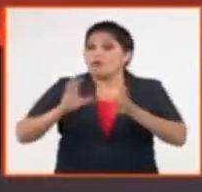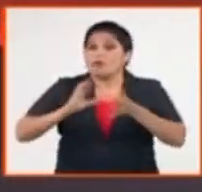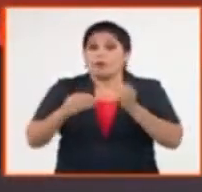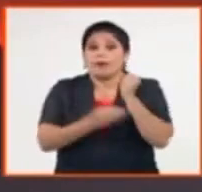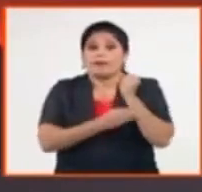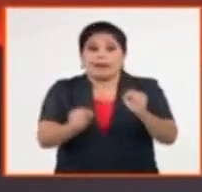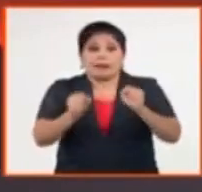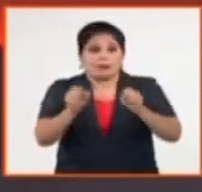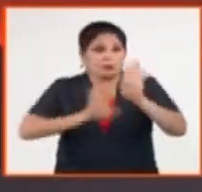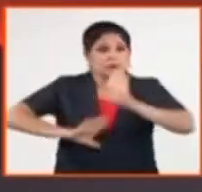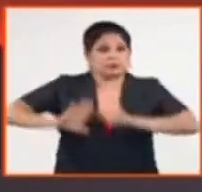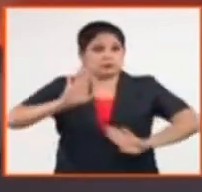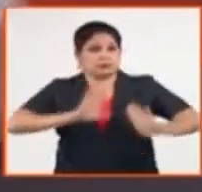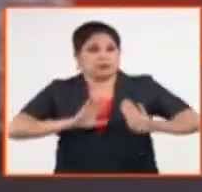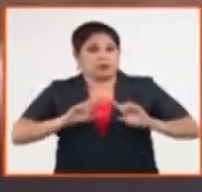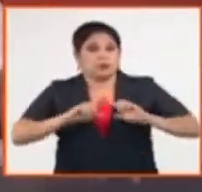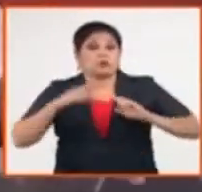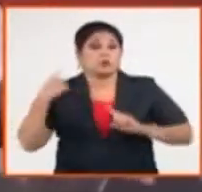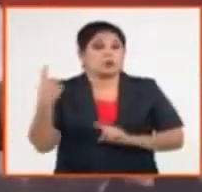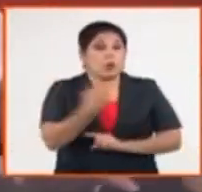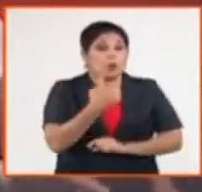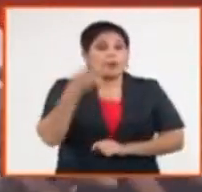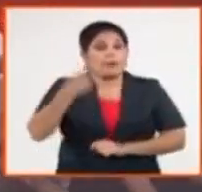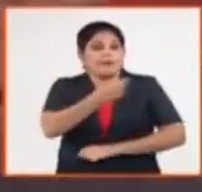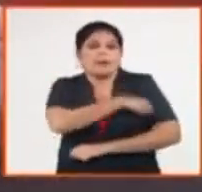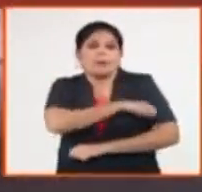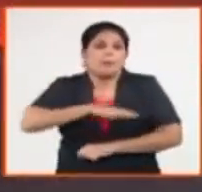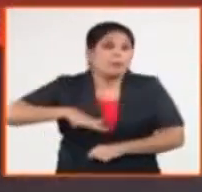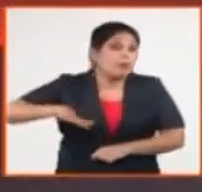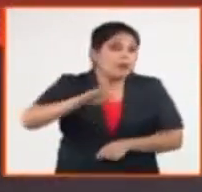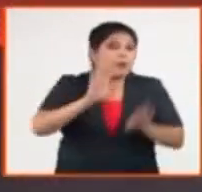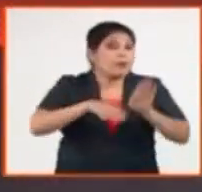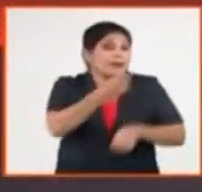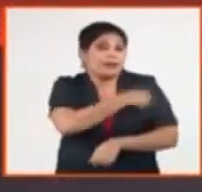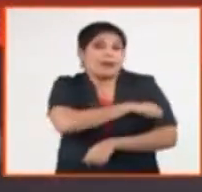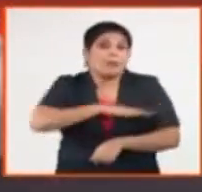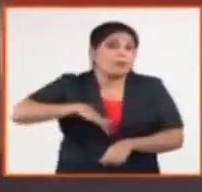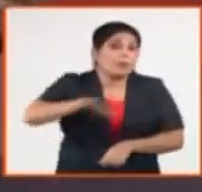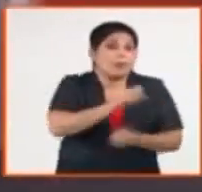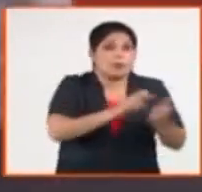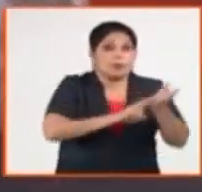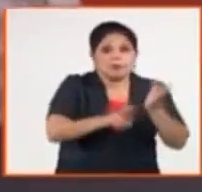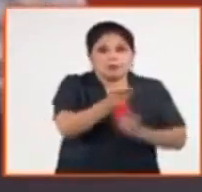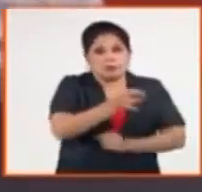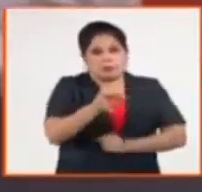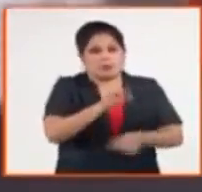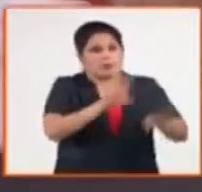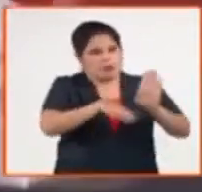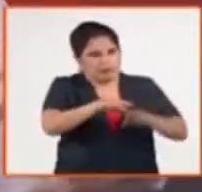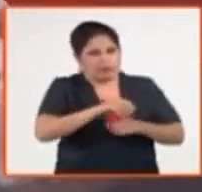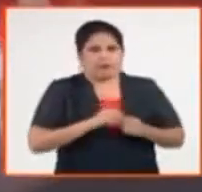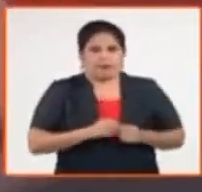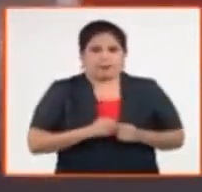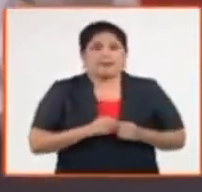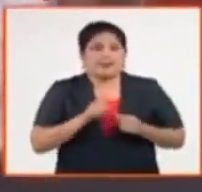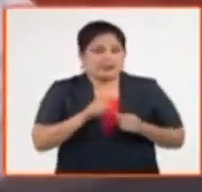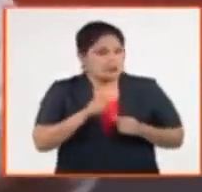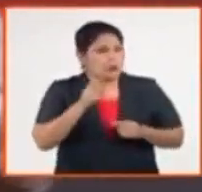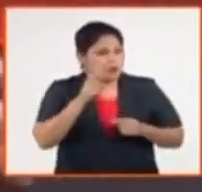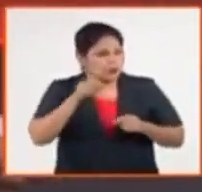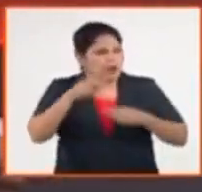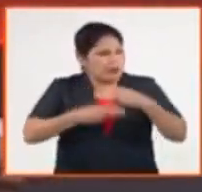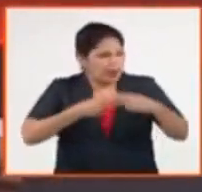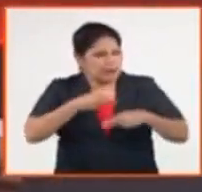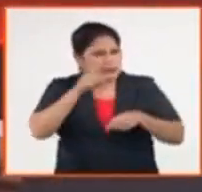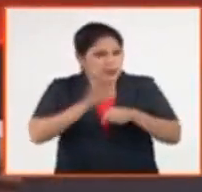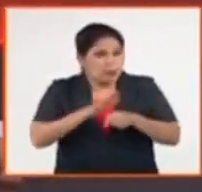de la vacunación de acuerdo a poblaciones y territorios de riesgo. Y eso es algo que estamos diseñando a